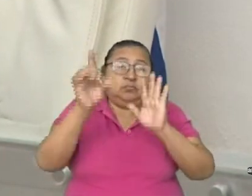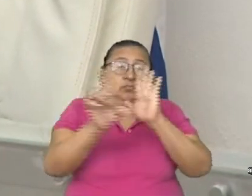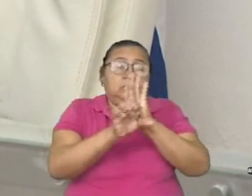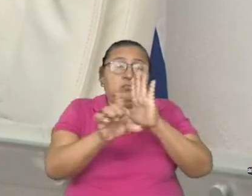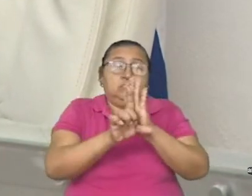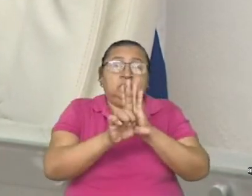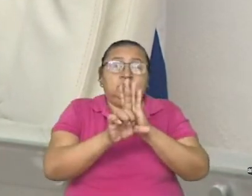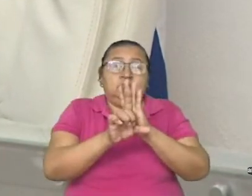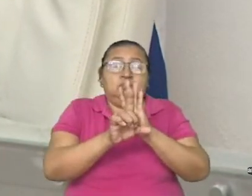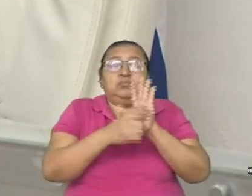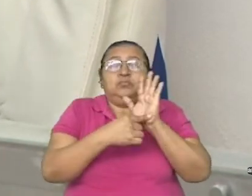América presentada